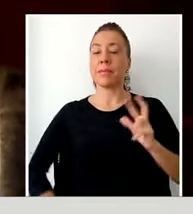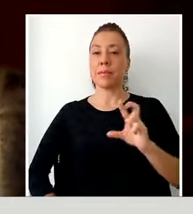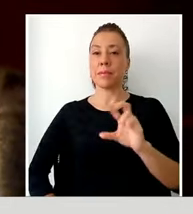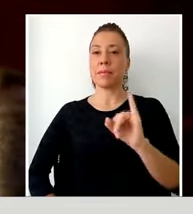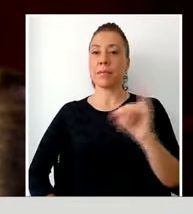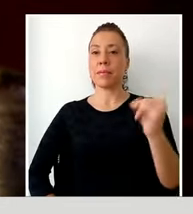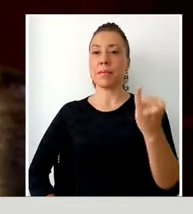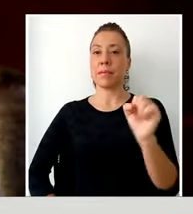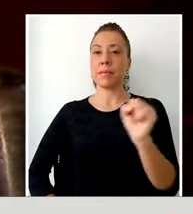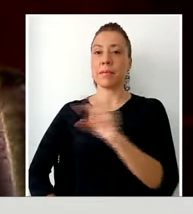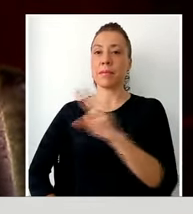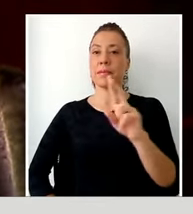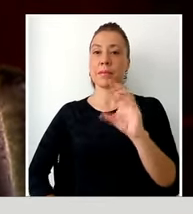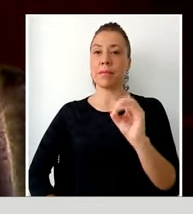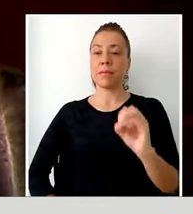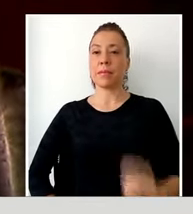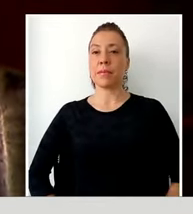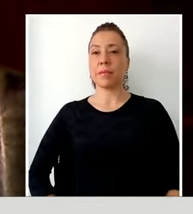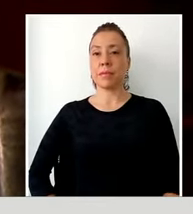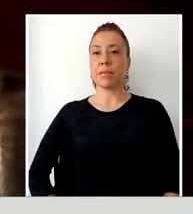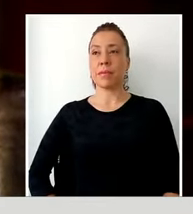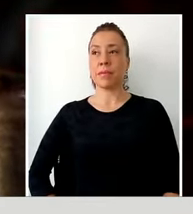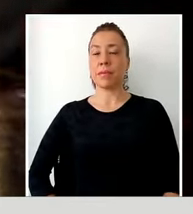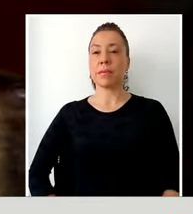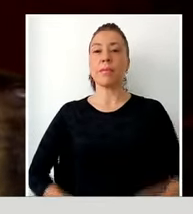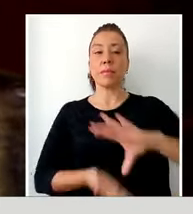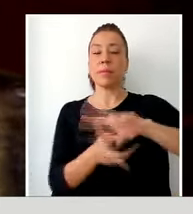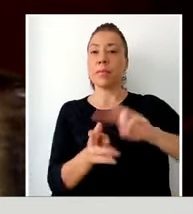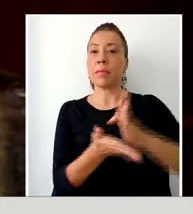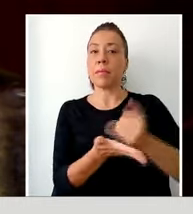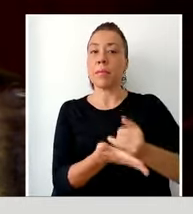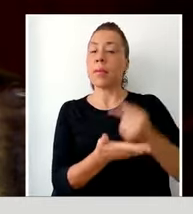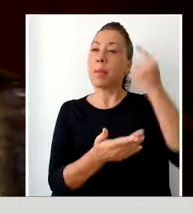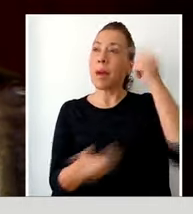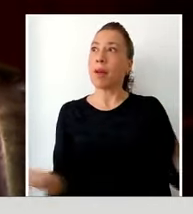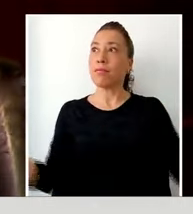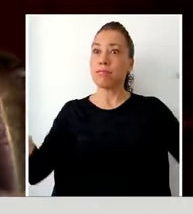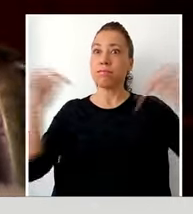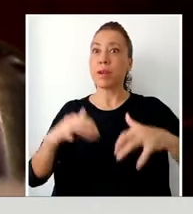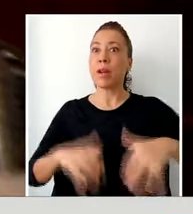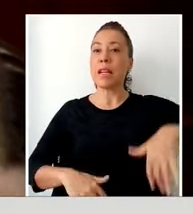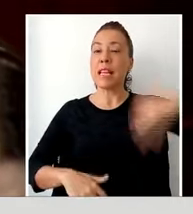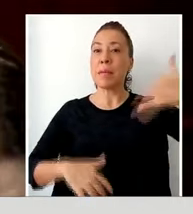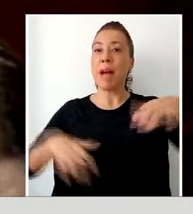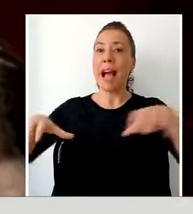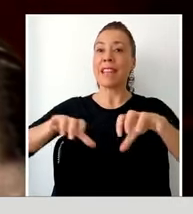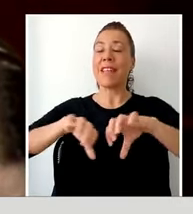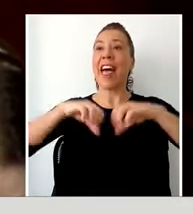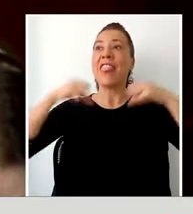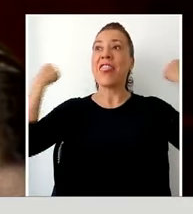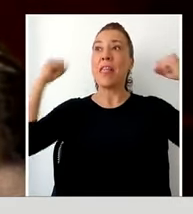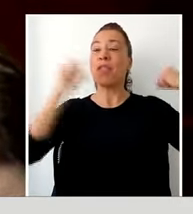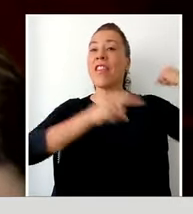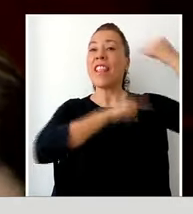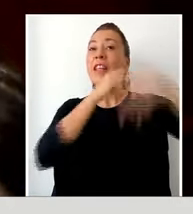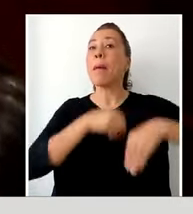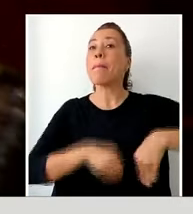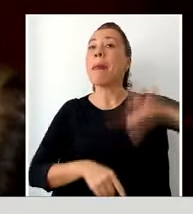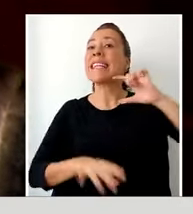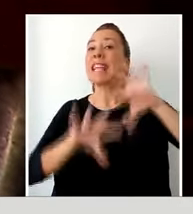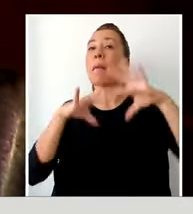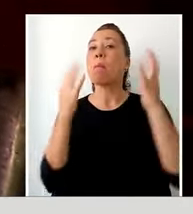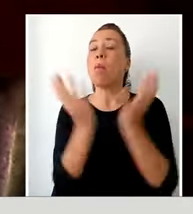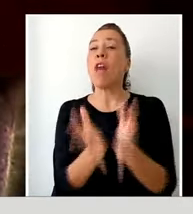presidenta el país se prepara para para recibir su mayor evento deportivo de la historia incluso más grande que el mundial de fútbol de